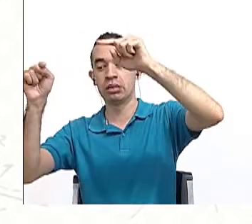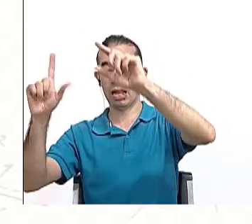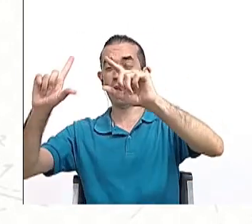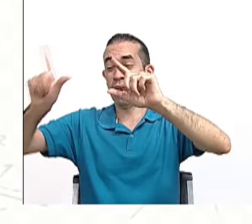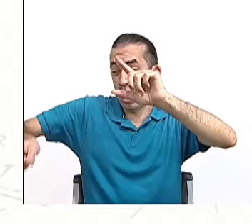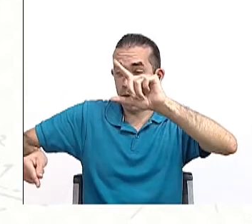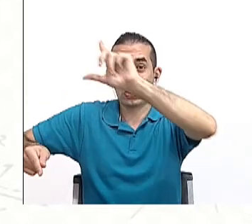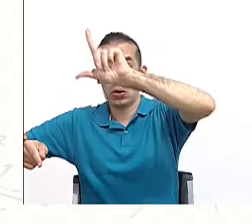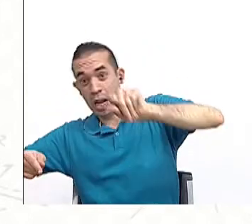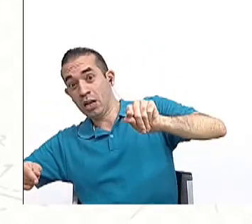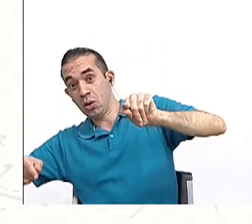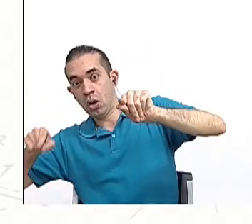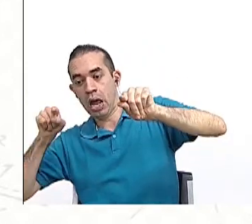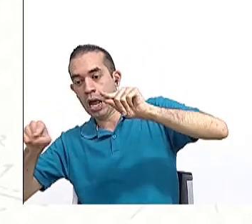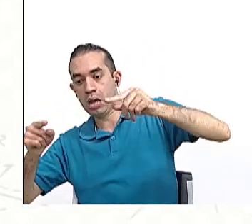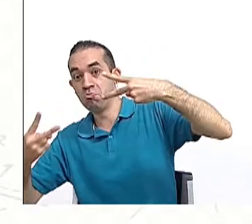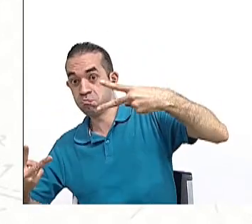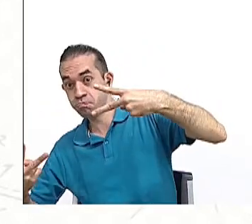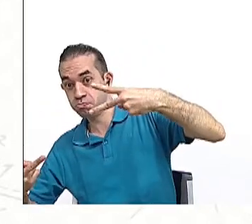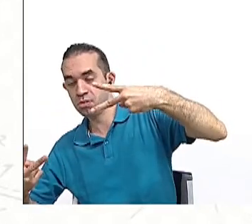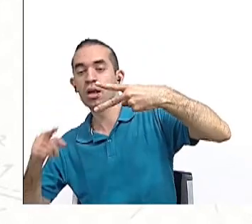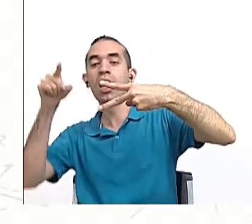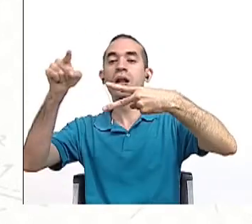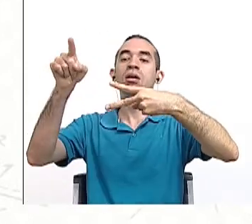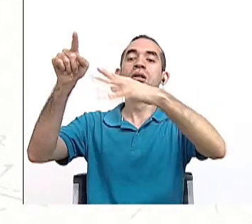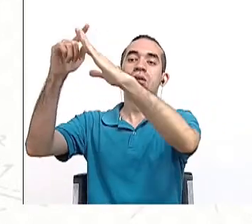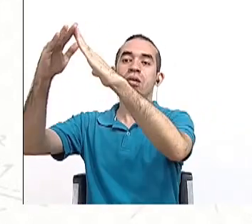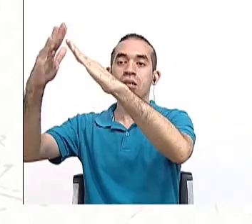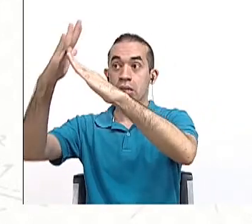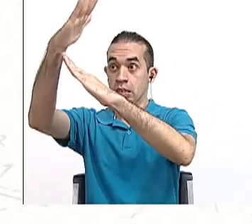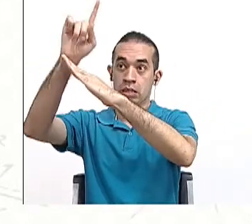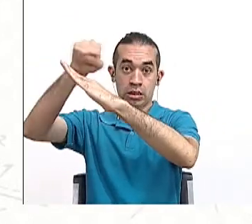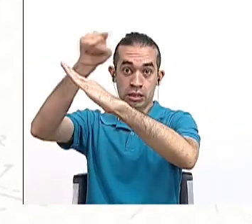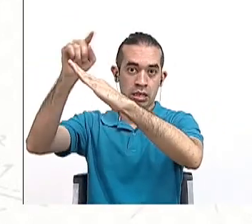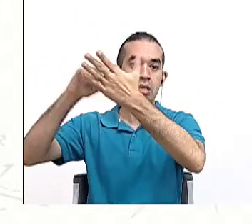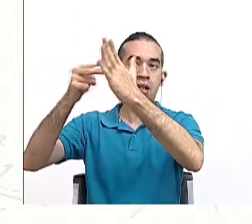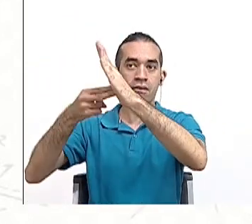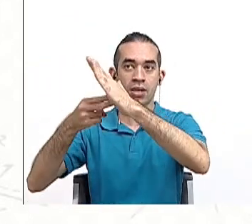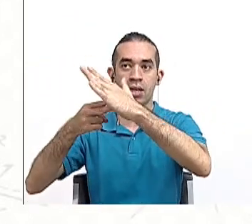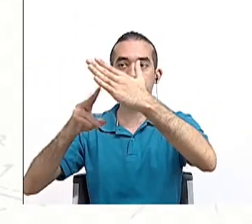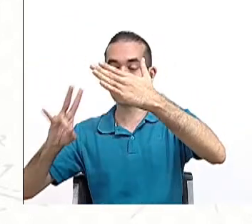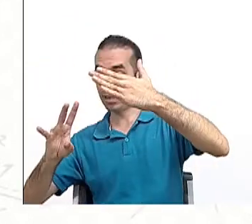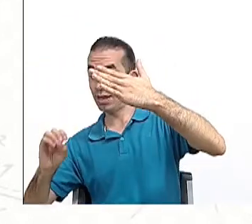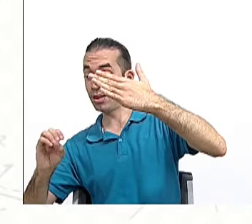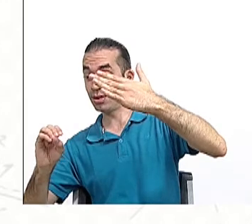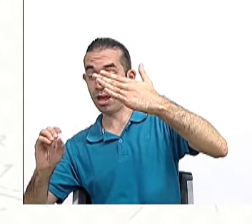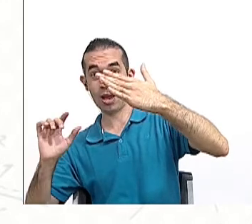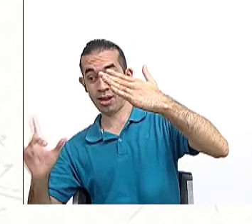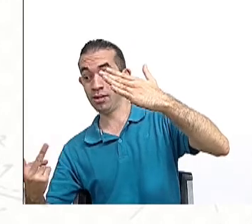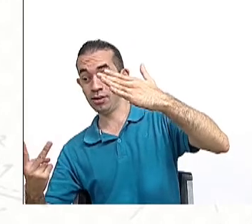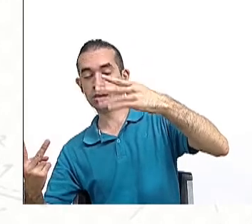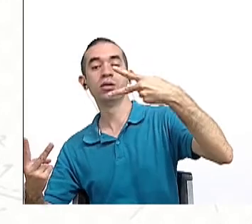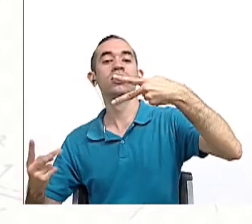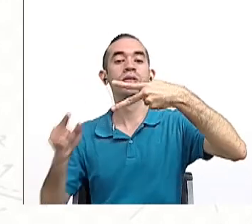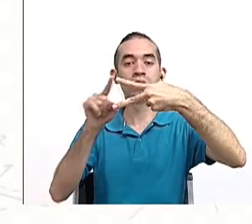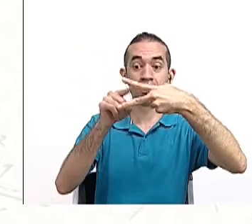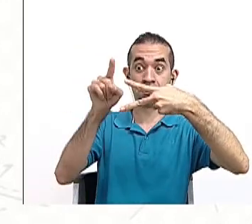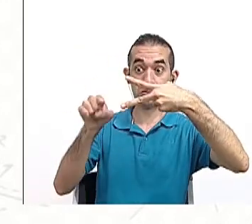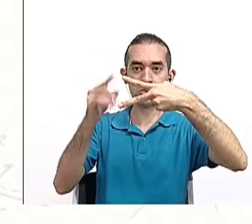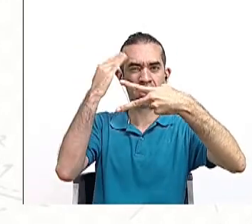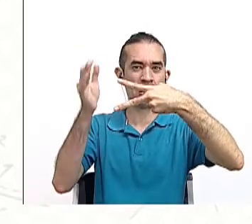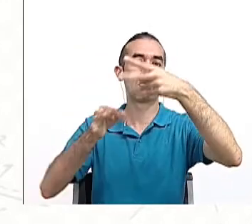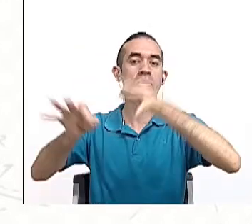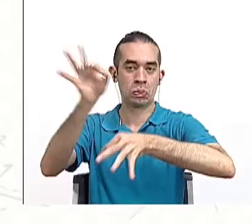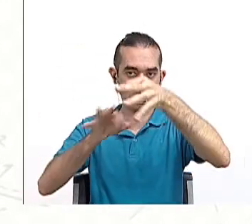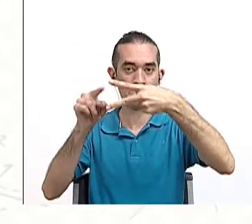que sería cita va a ser la suma de 70 más new ya tenemos el valor de 1000 sustituimos y sumamos